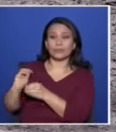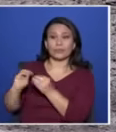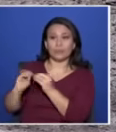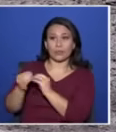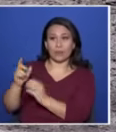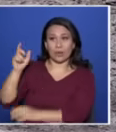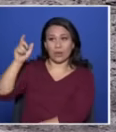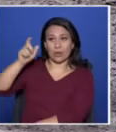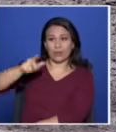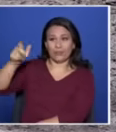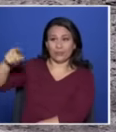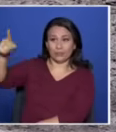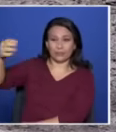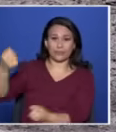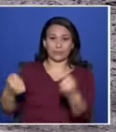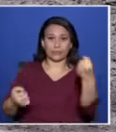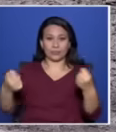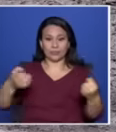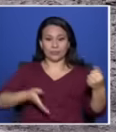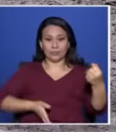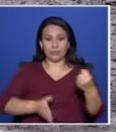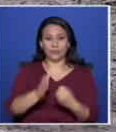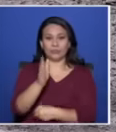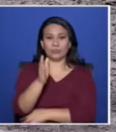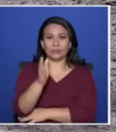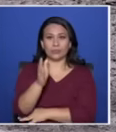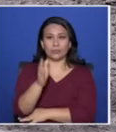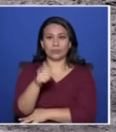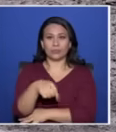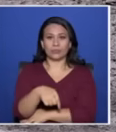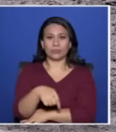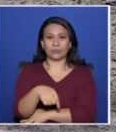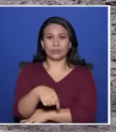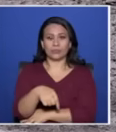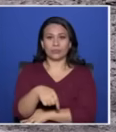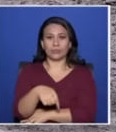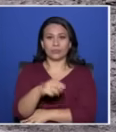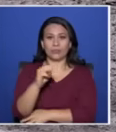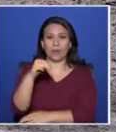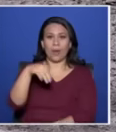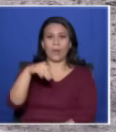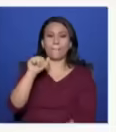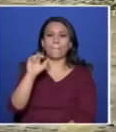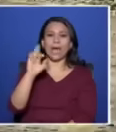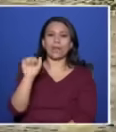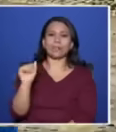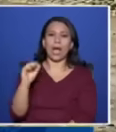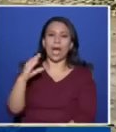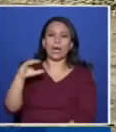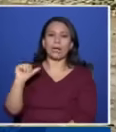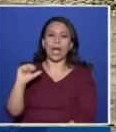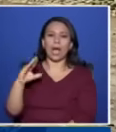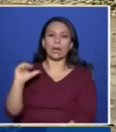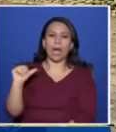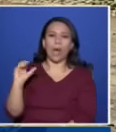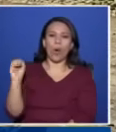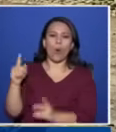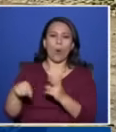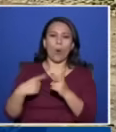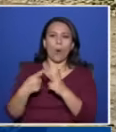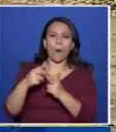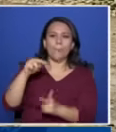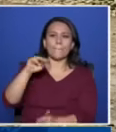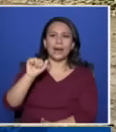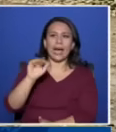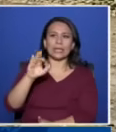Los habitantes y conductores que circulan por las vías que conectan a los sectores de Mata de Cacao, Matilde Esther, ubicados en la